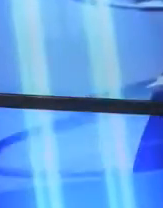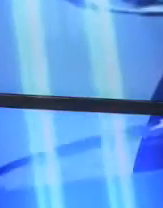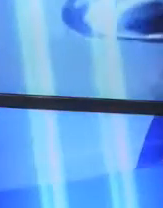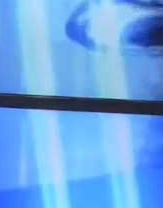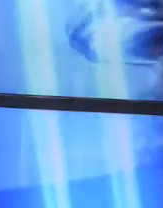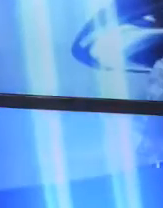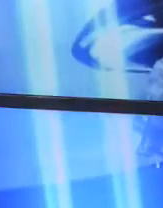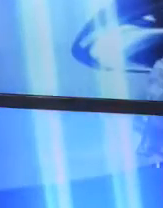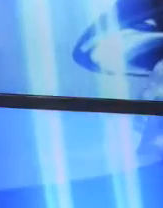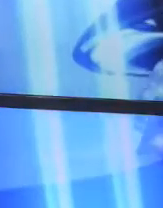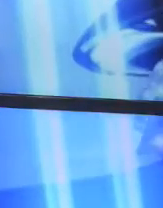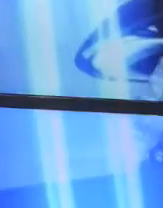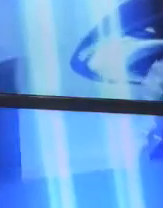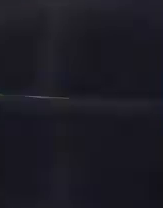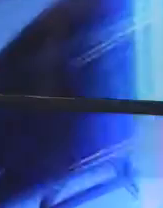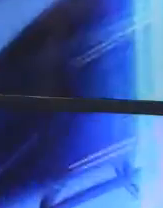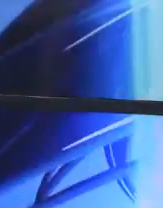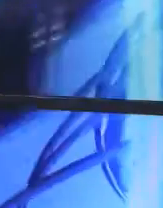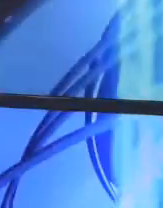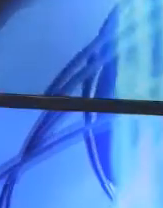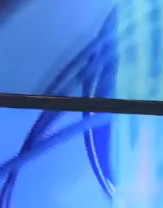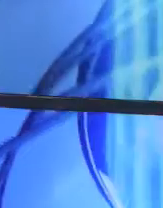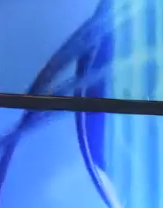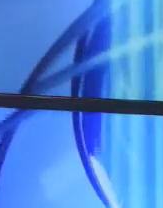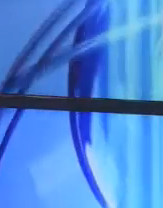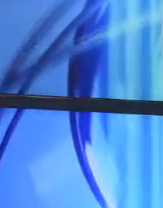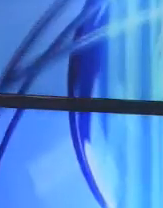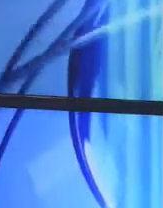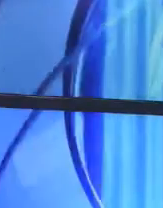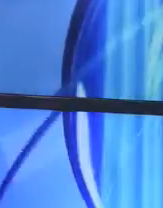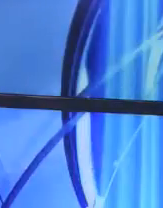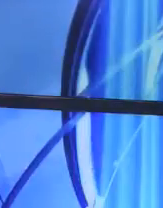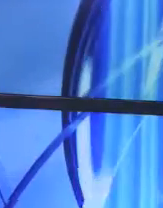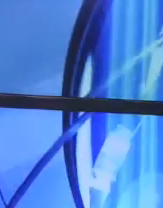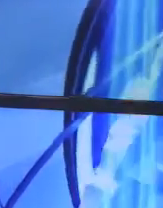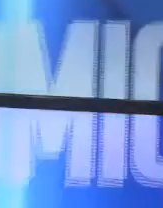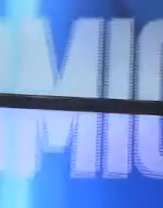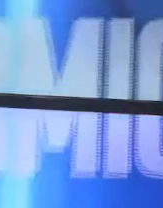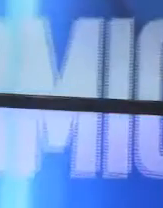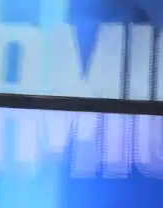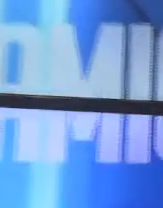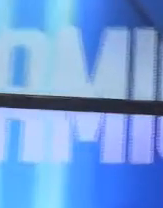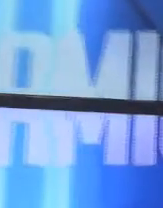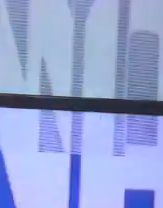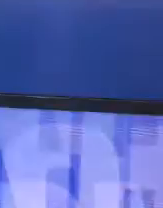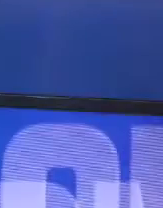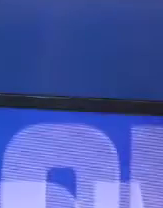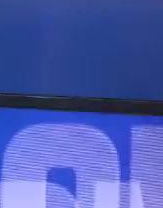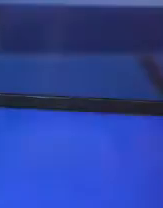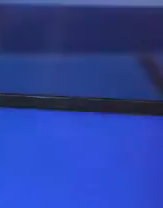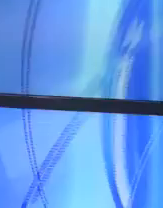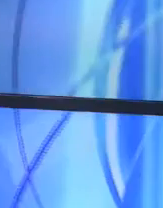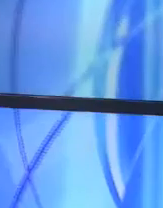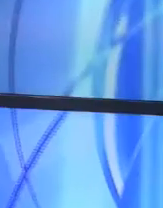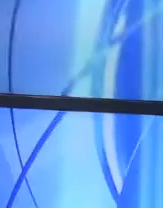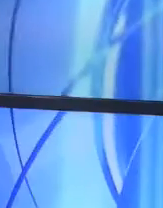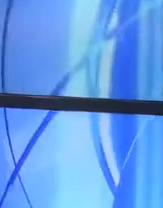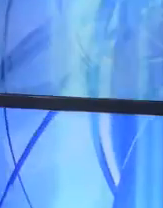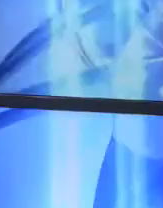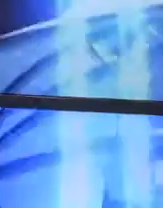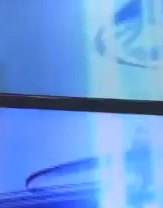Estamos esperanzados en que se reglamente cuanto antes para empezar a poner paños fríos a la situación.